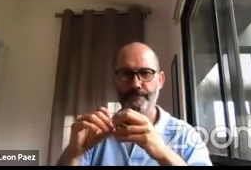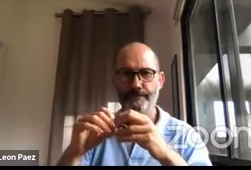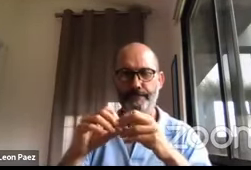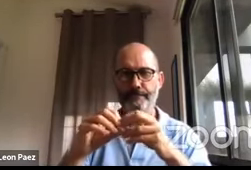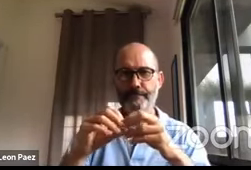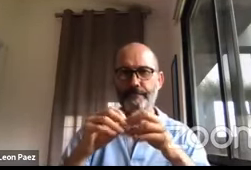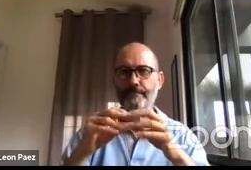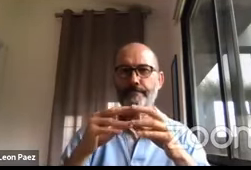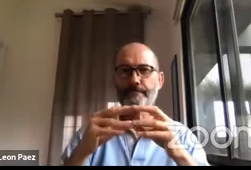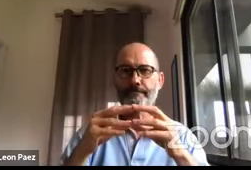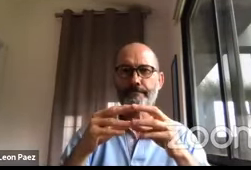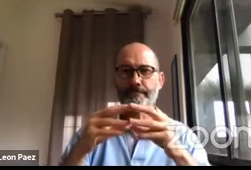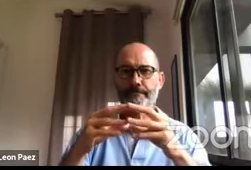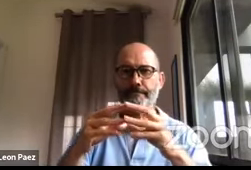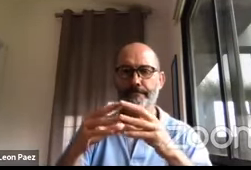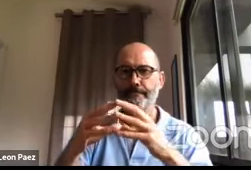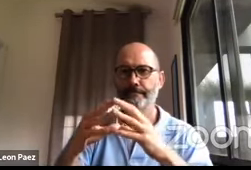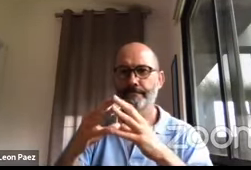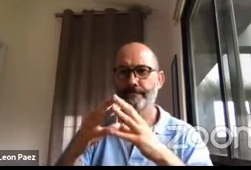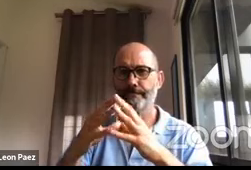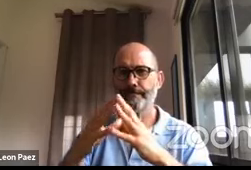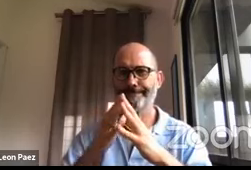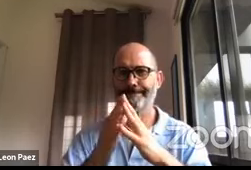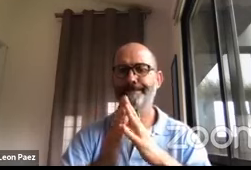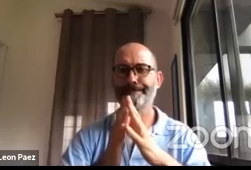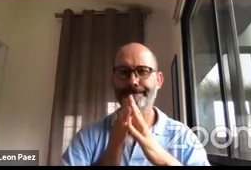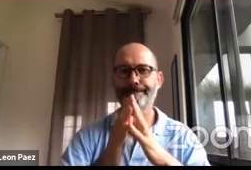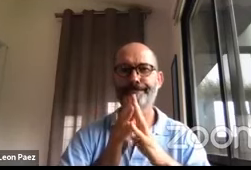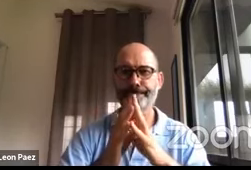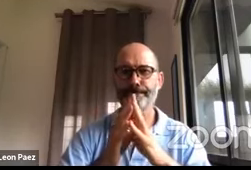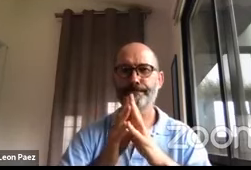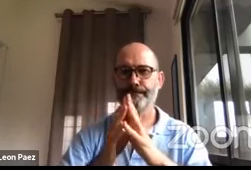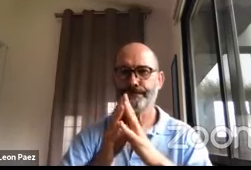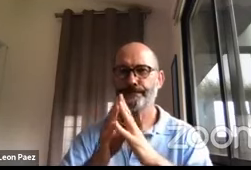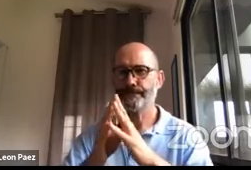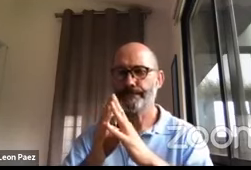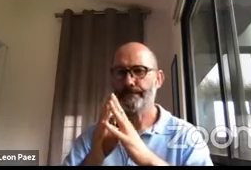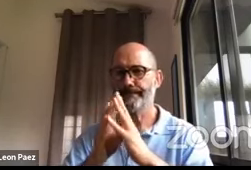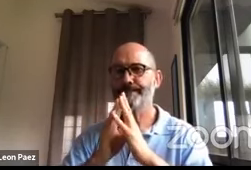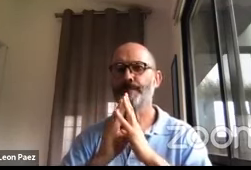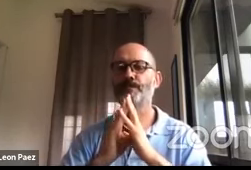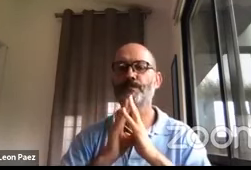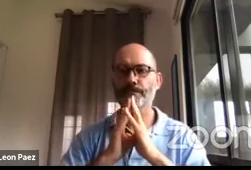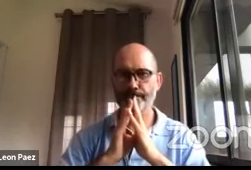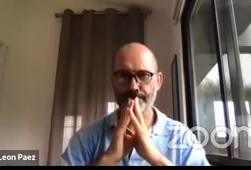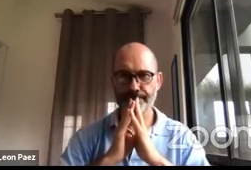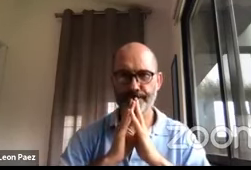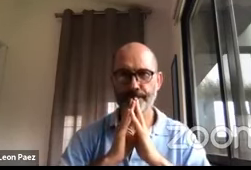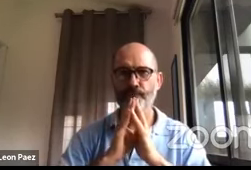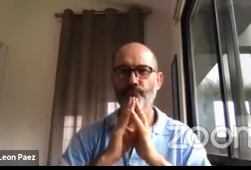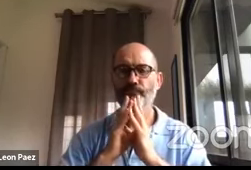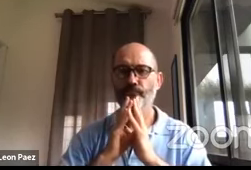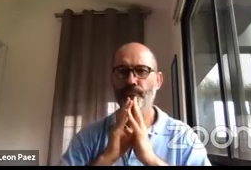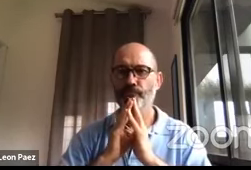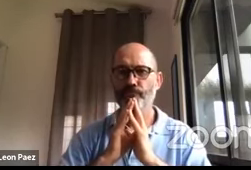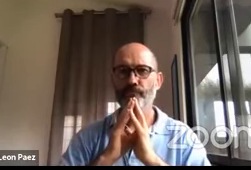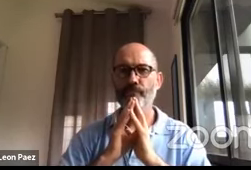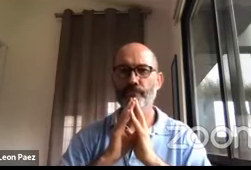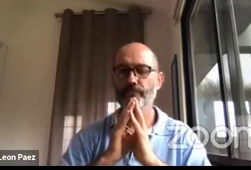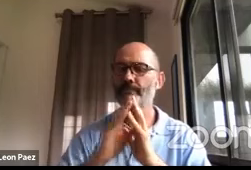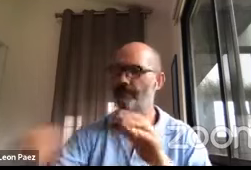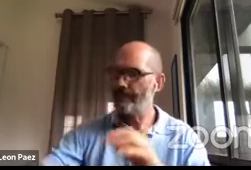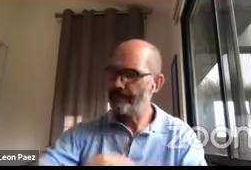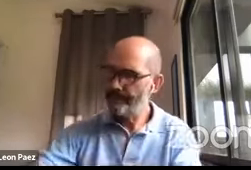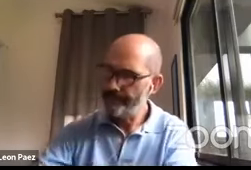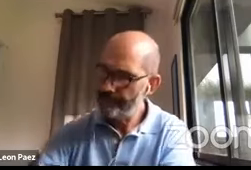un poco para también poner este ahora y hablando sobre la migración e hilando lo ya hacia hacia la hacia la